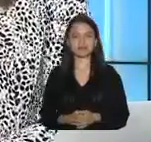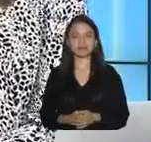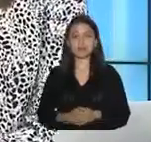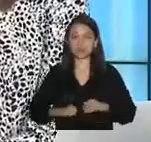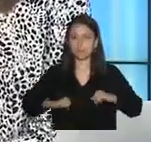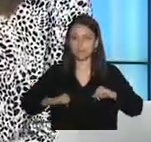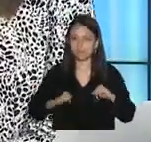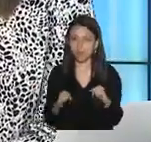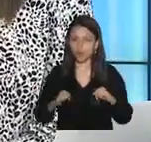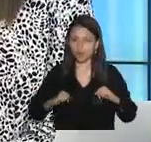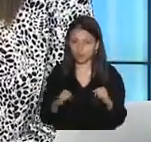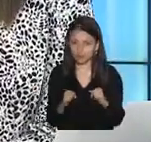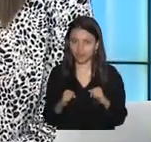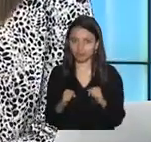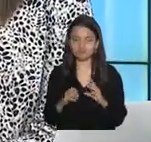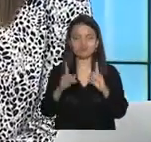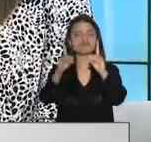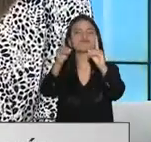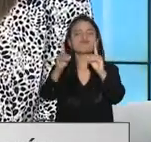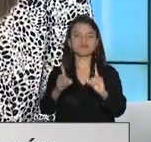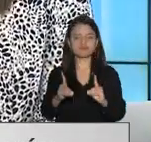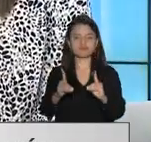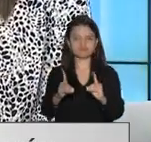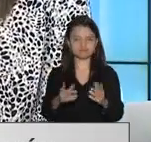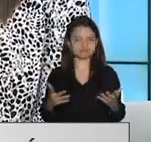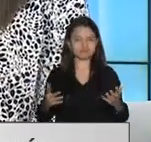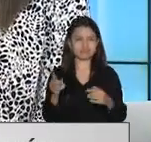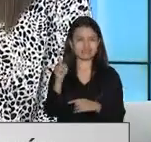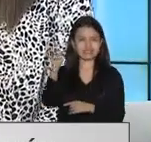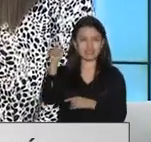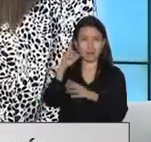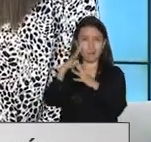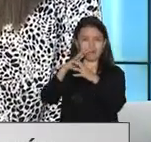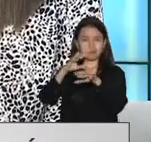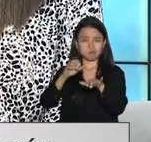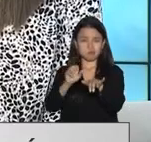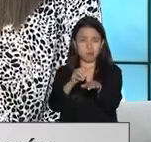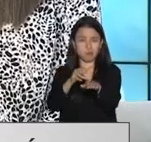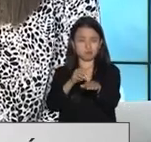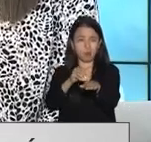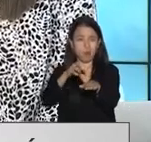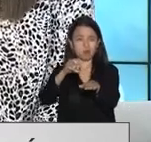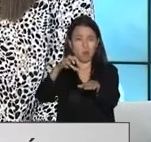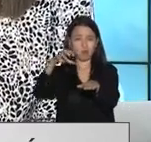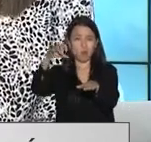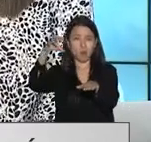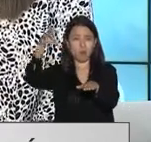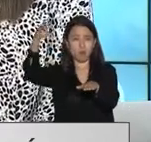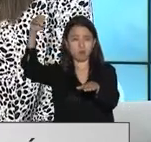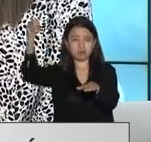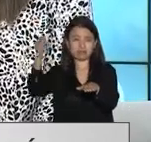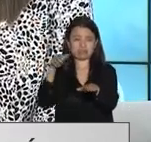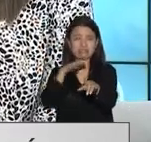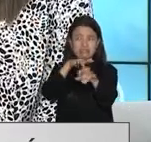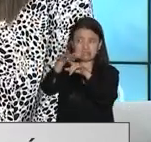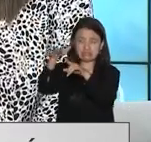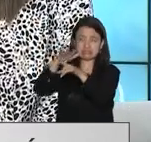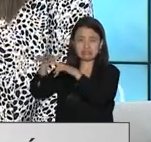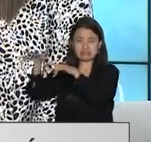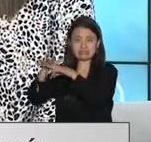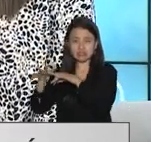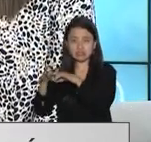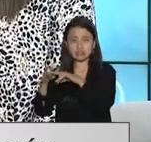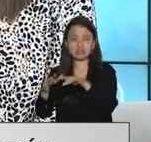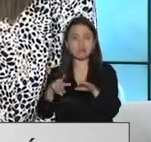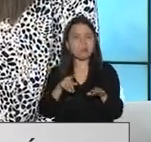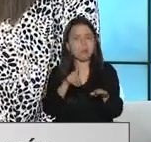Bogotá etiquetará los vehículos por nivel de contaminación. Noticentro 1, CMI, conoció en exclusiva las calcomanías de colores con las